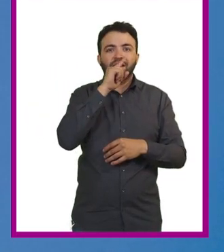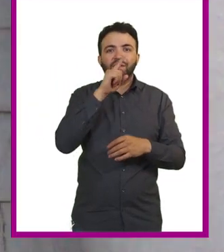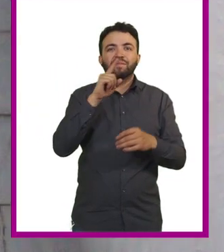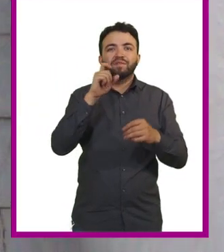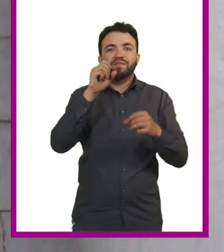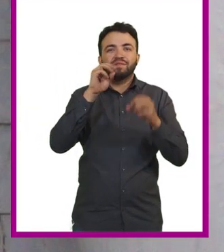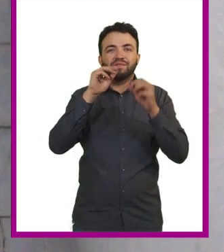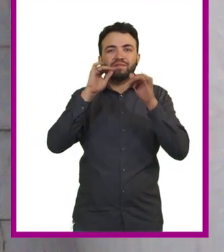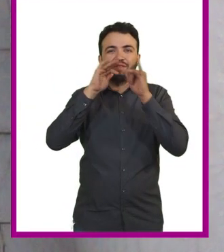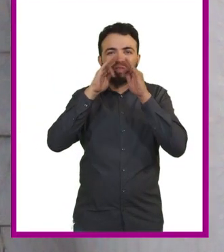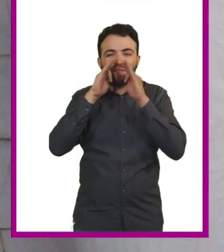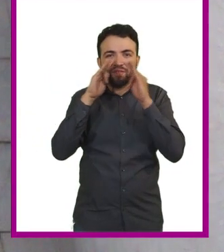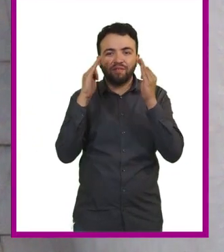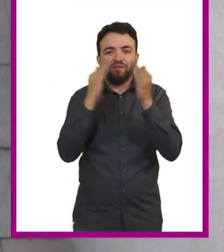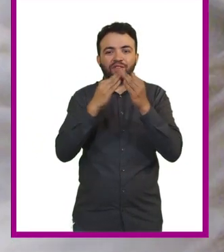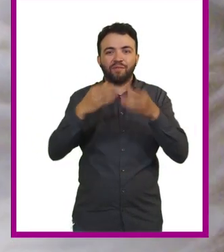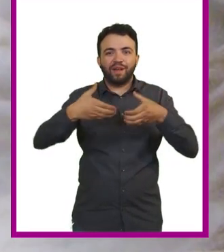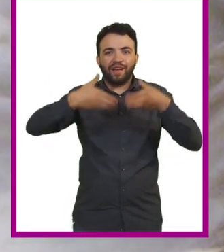exteriores.